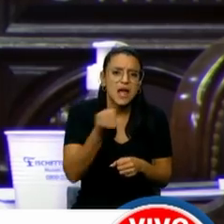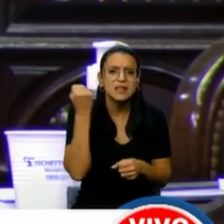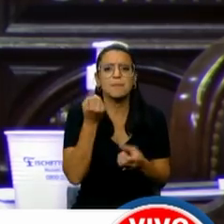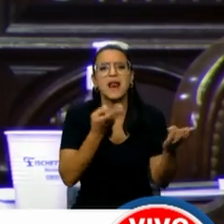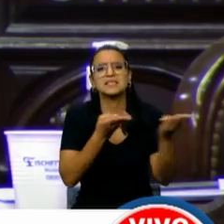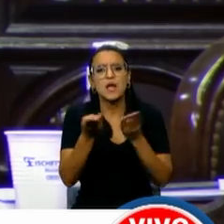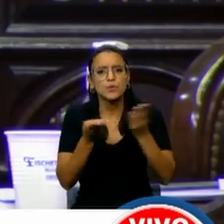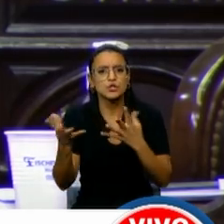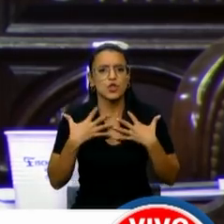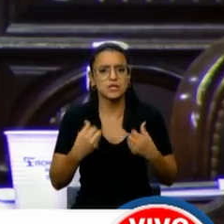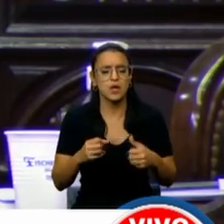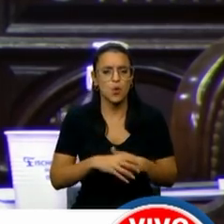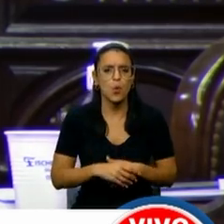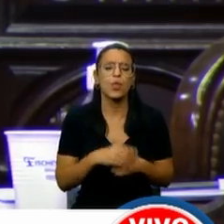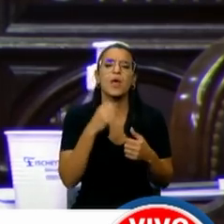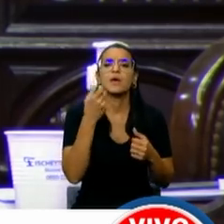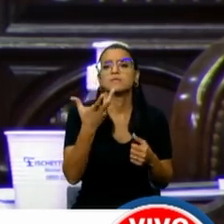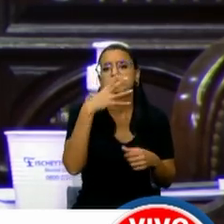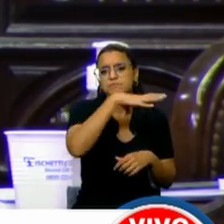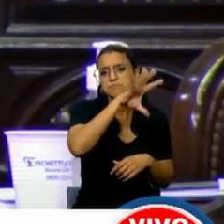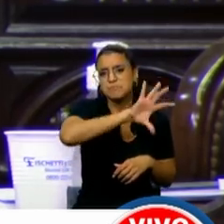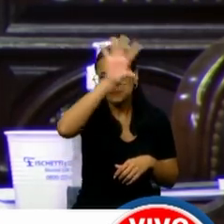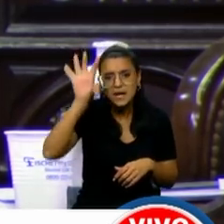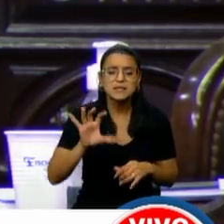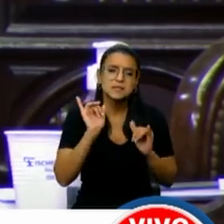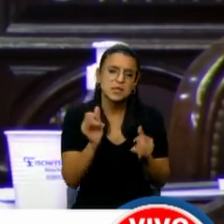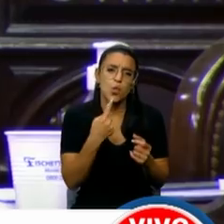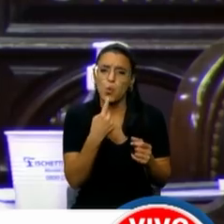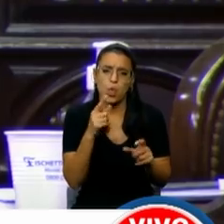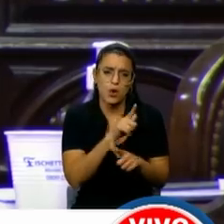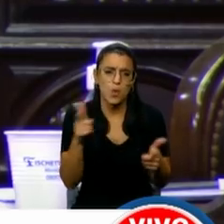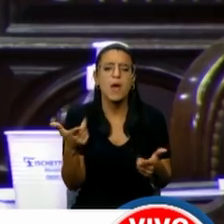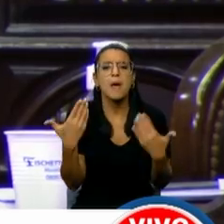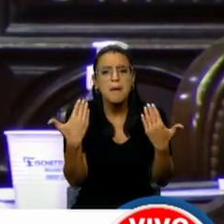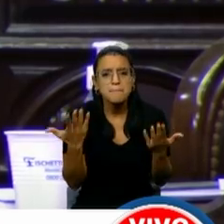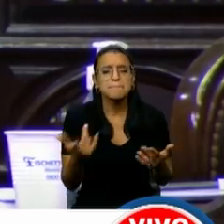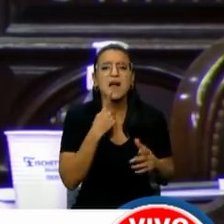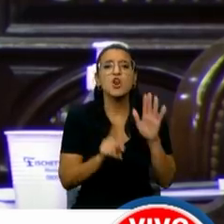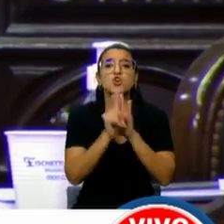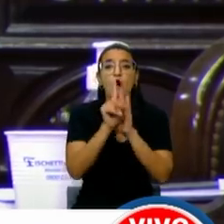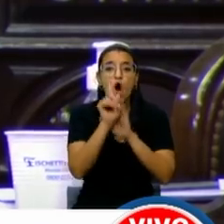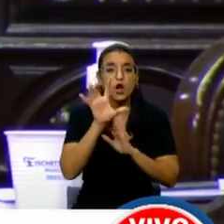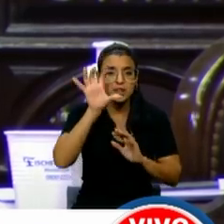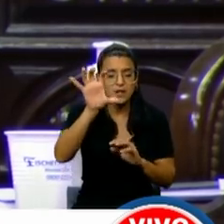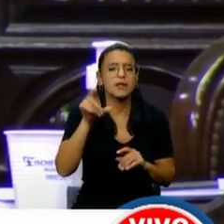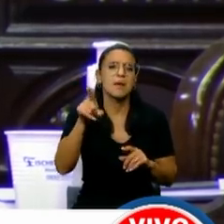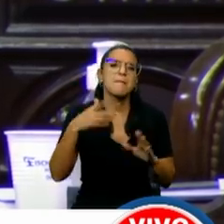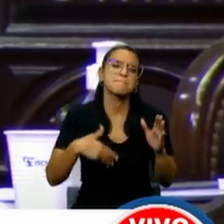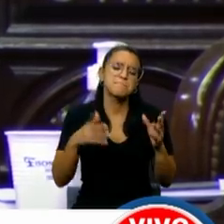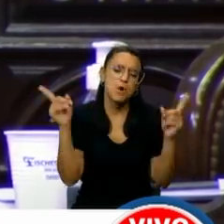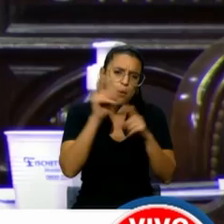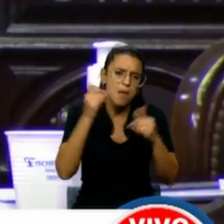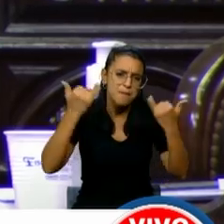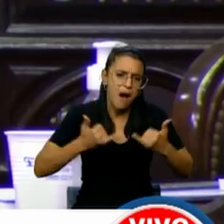salud en cada uno de los rincones nuestro país no te lo diga para llevarla al norte de mi provincia hay grandes problemas